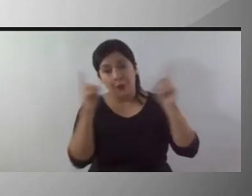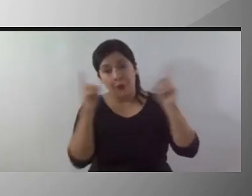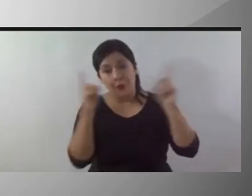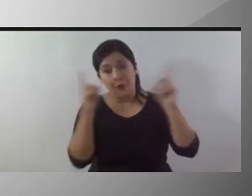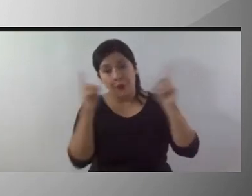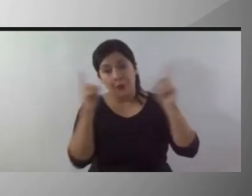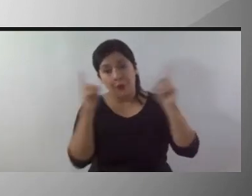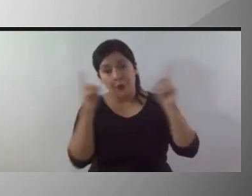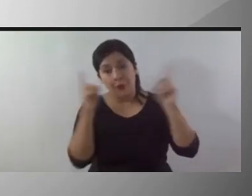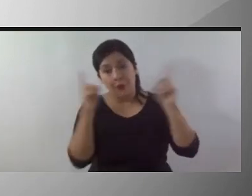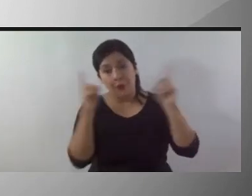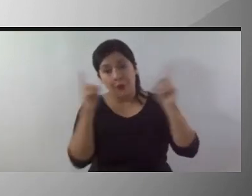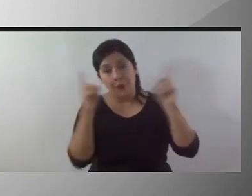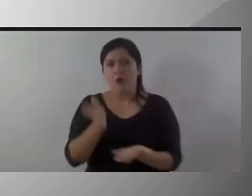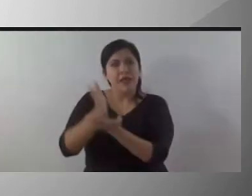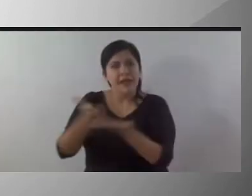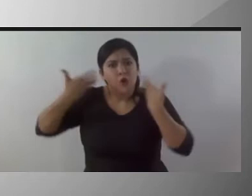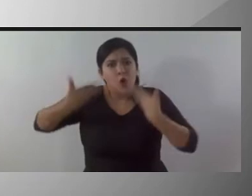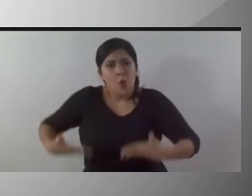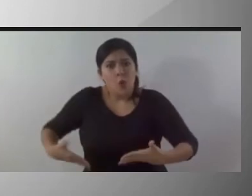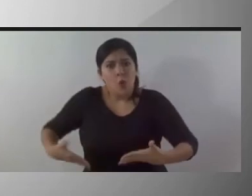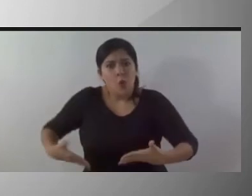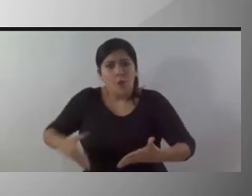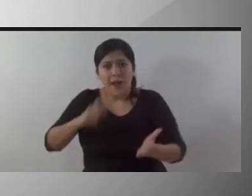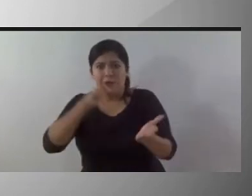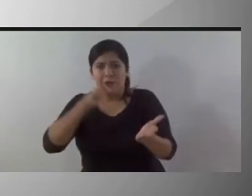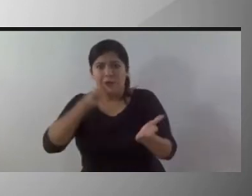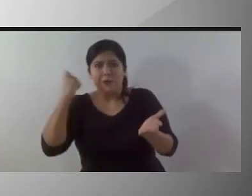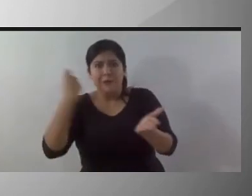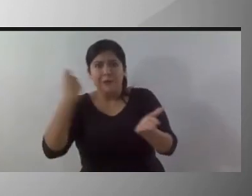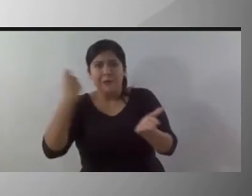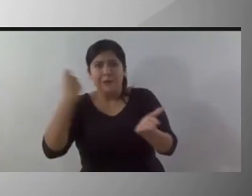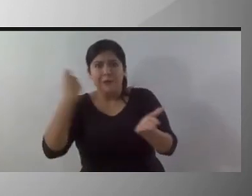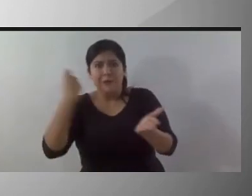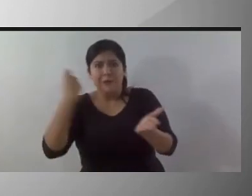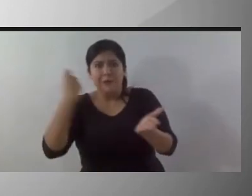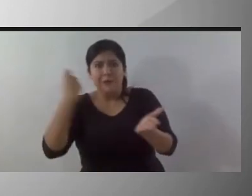los derechos humanos que la mayor parte de la gente no conoce,